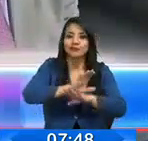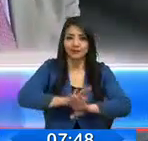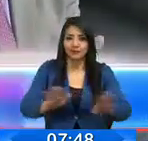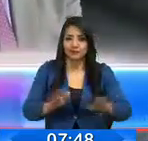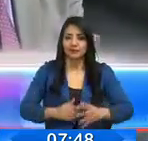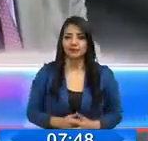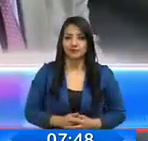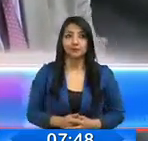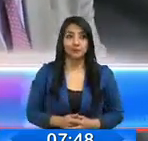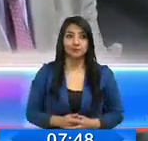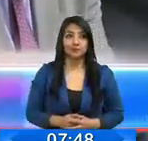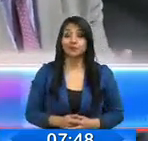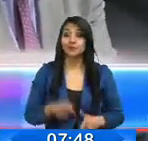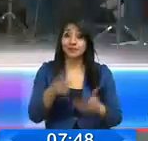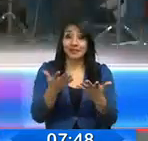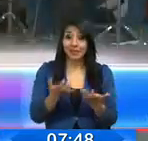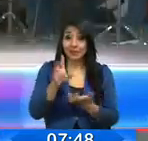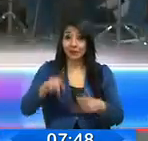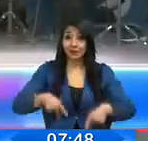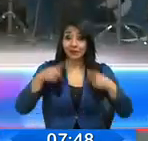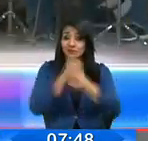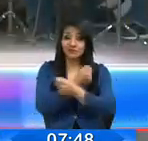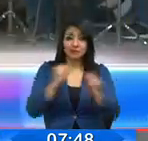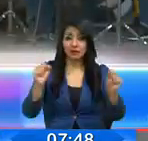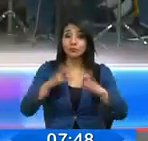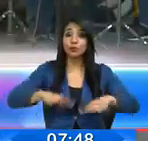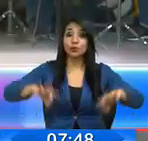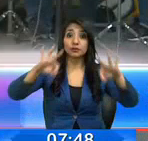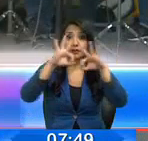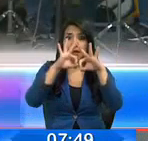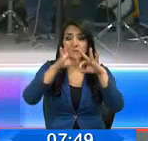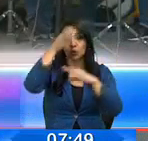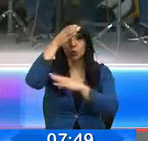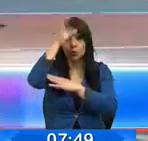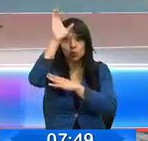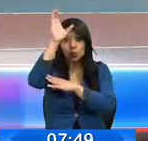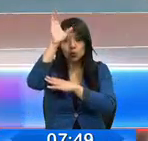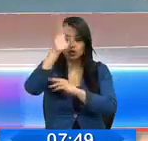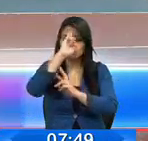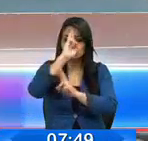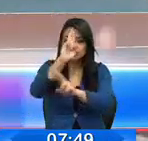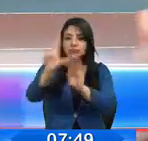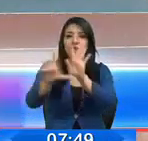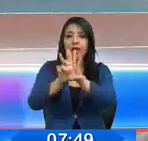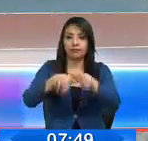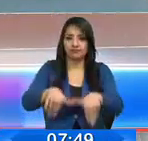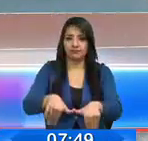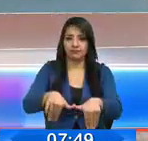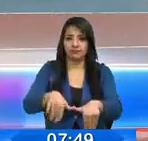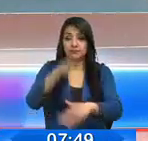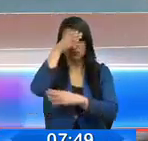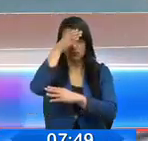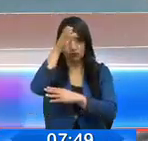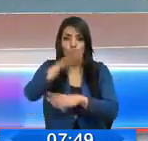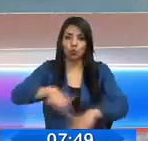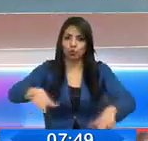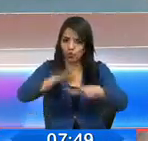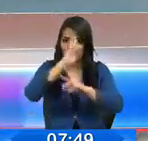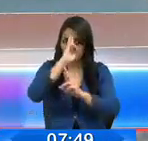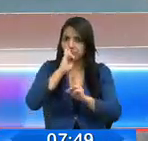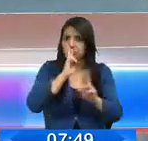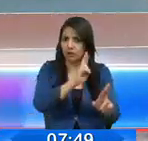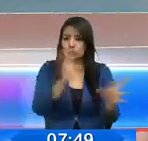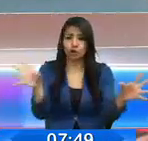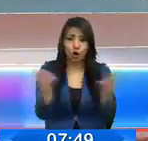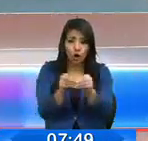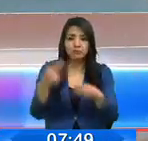Te Queremos a Salvo busca generar una cultura vial en la ciudadanía. Mientras la comunidad participe, mientras se cree una cultura de conciencia